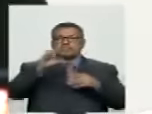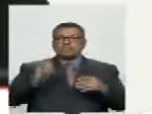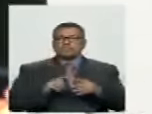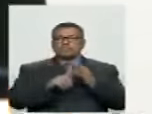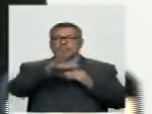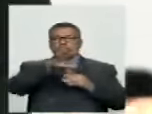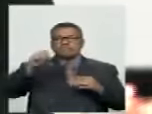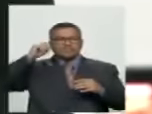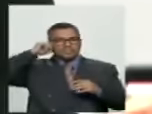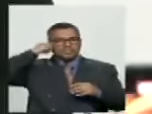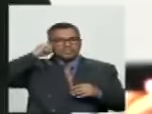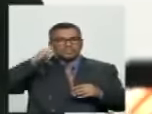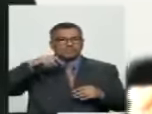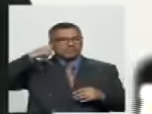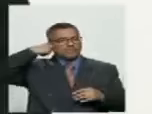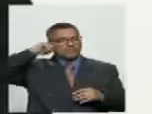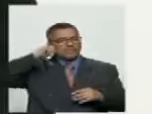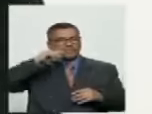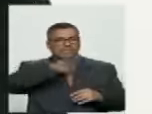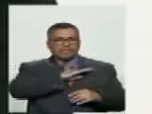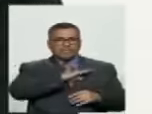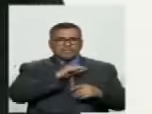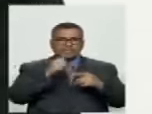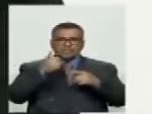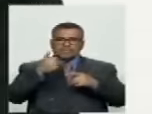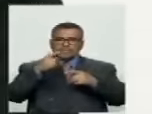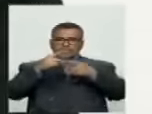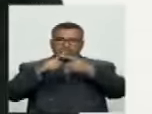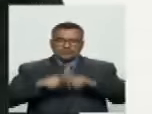años alguien recuerda su número de teléfono.